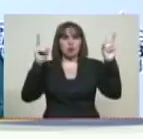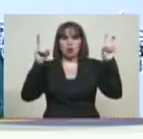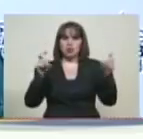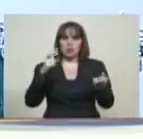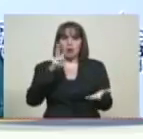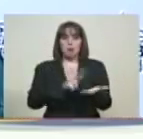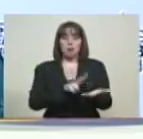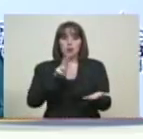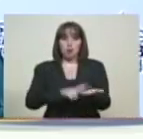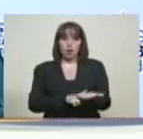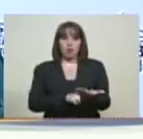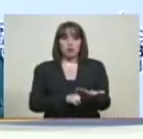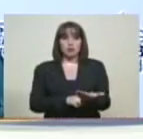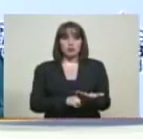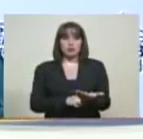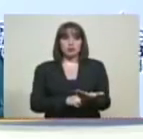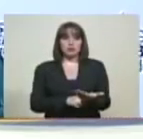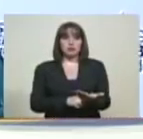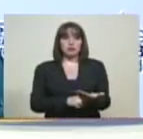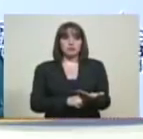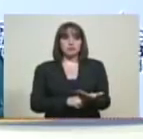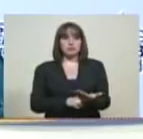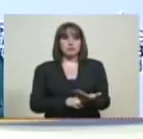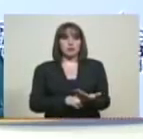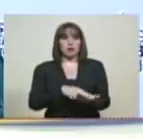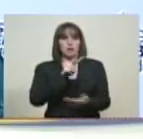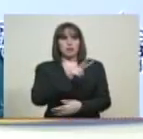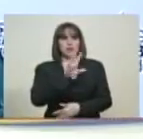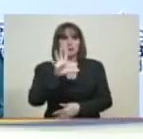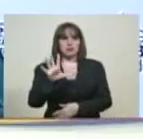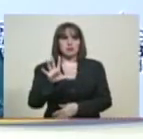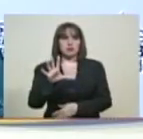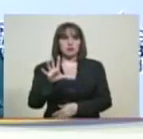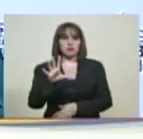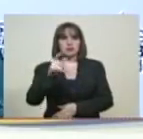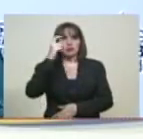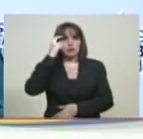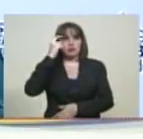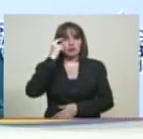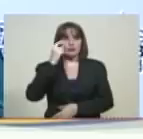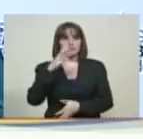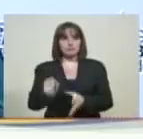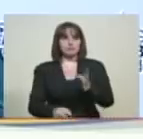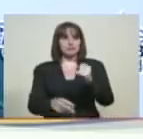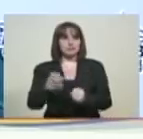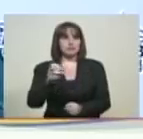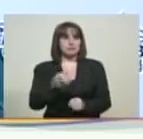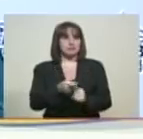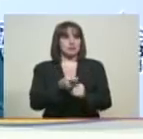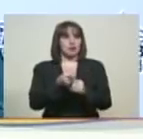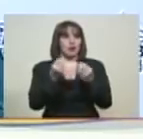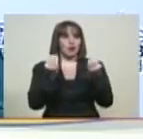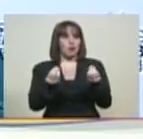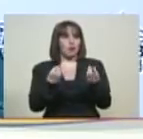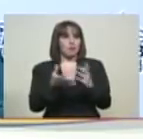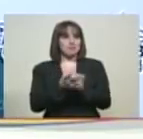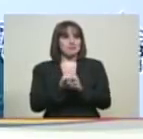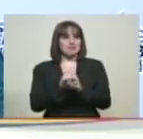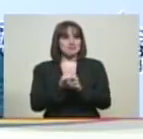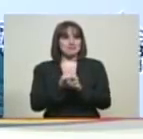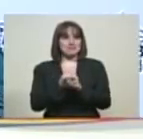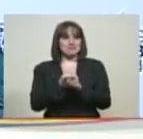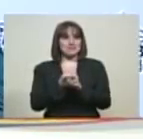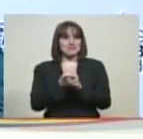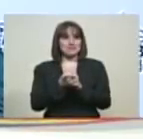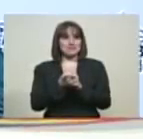estos intensos 25 días de campaña la creación de las zonas económicas tienen que